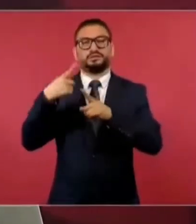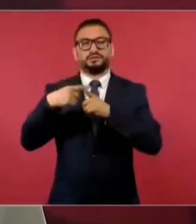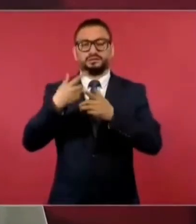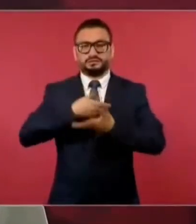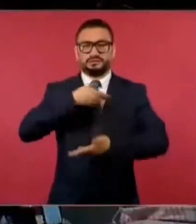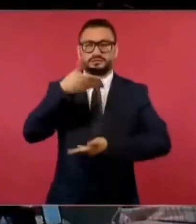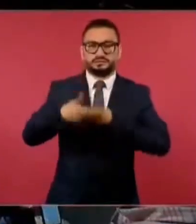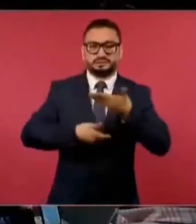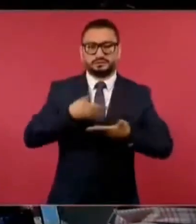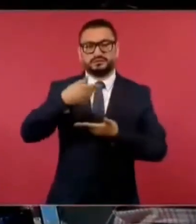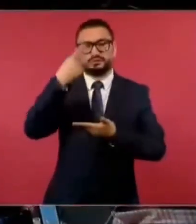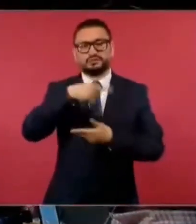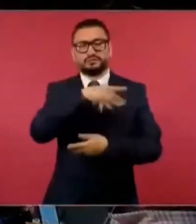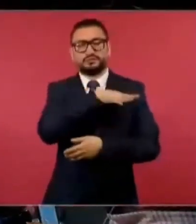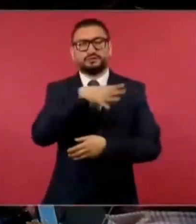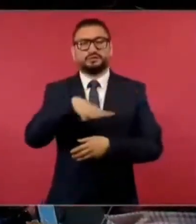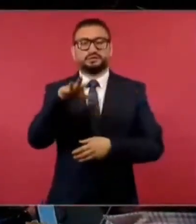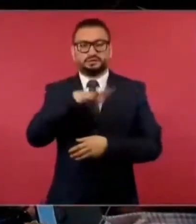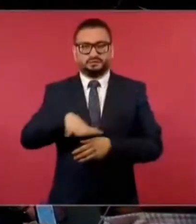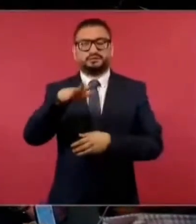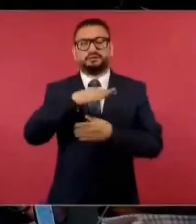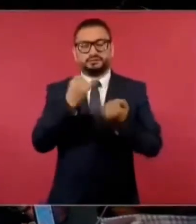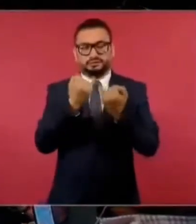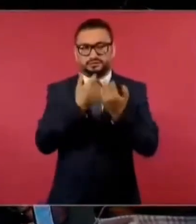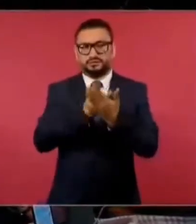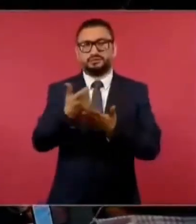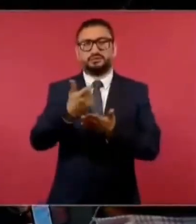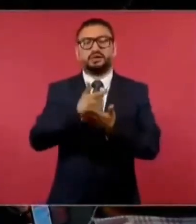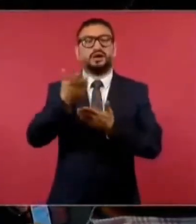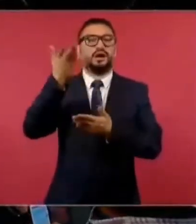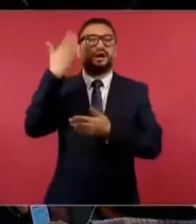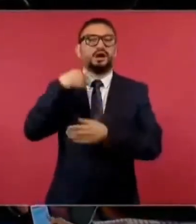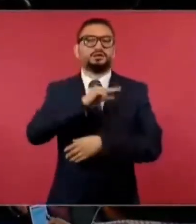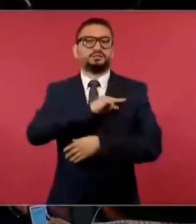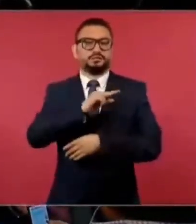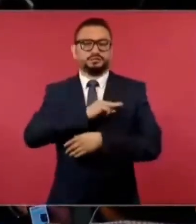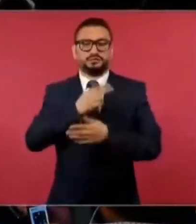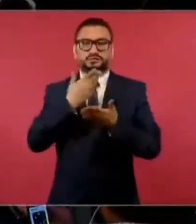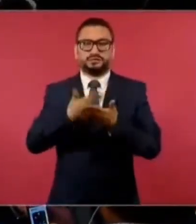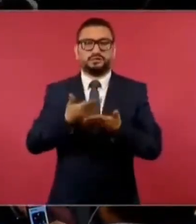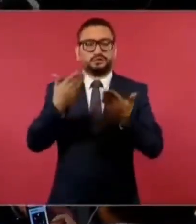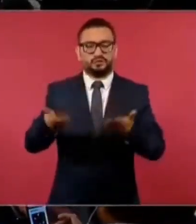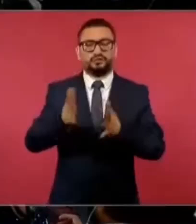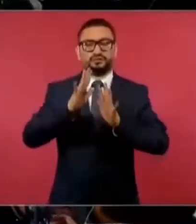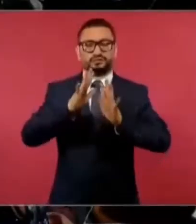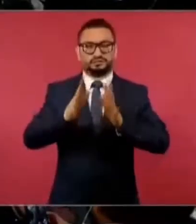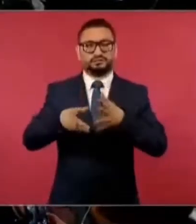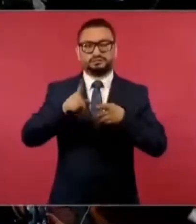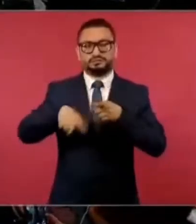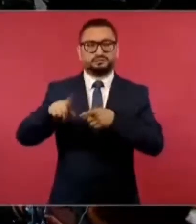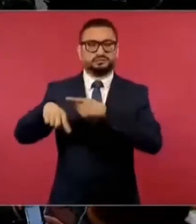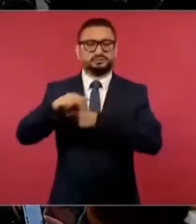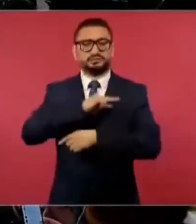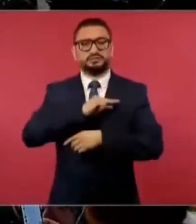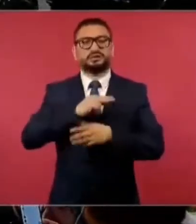servicios generales, que también muchos de ellos estaban privatizados y se está buscando cada vez más que sean